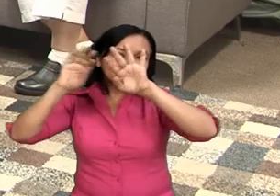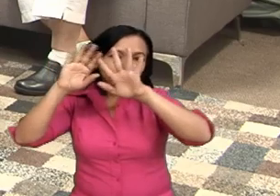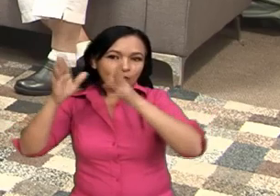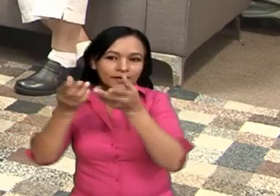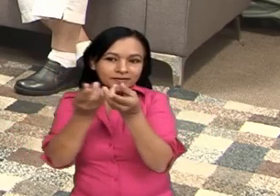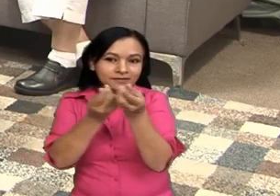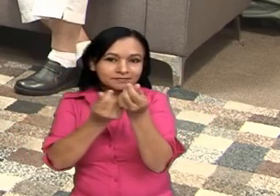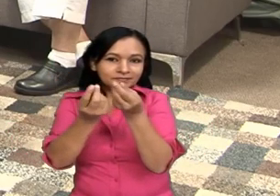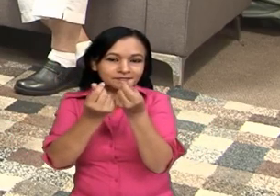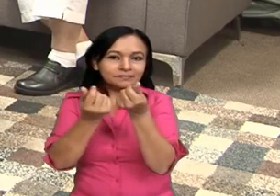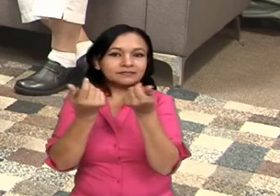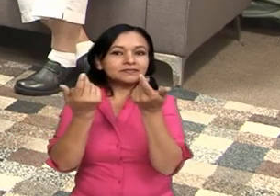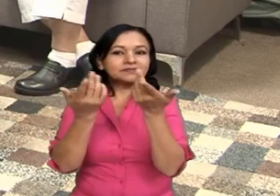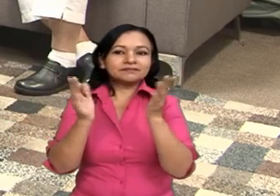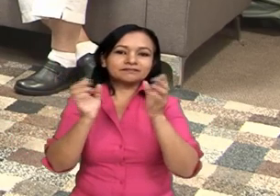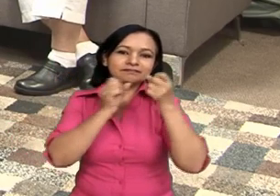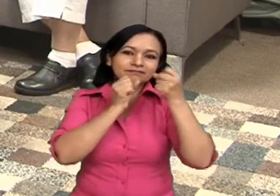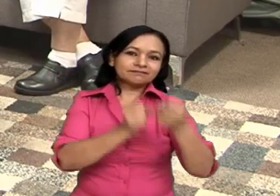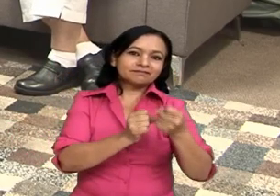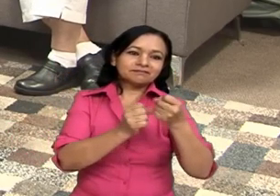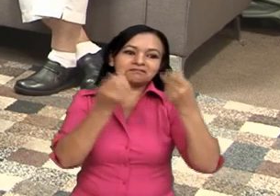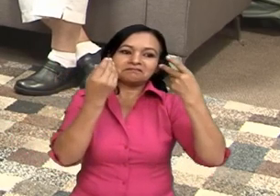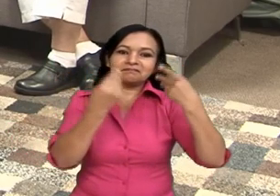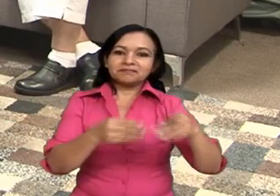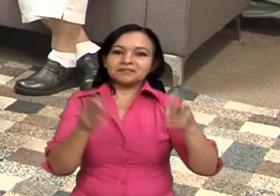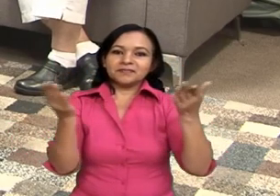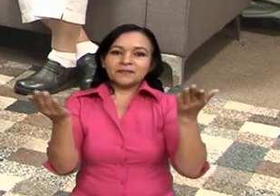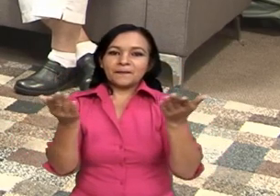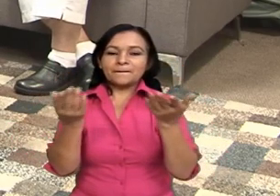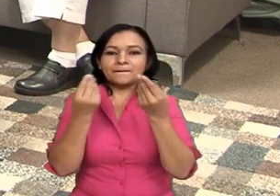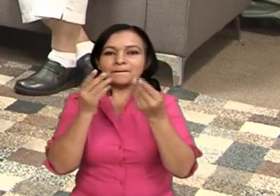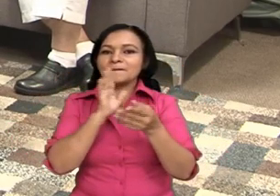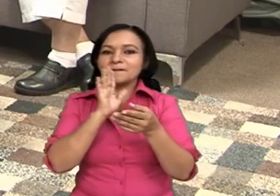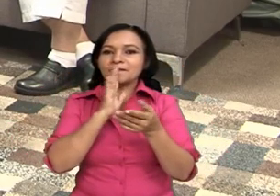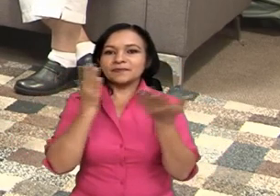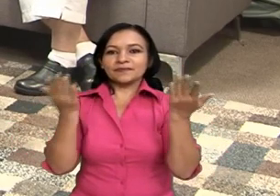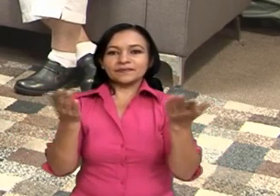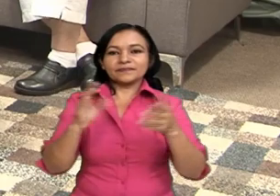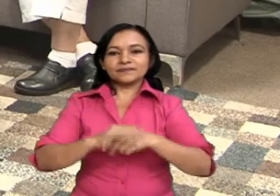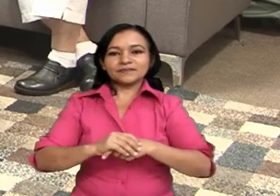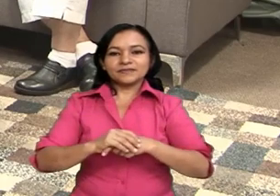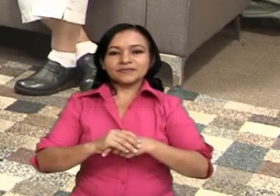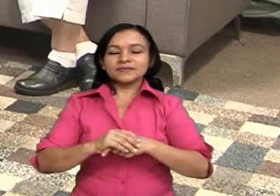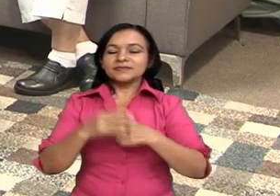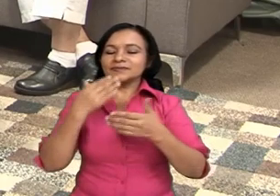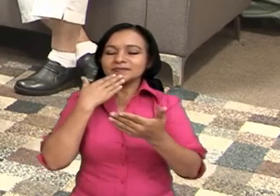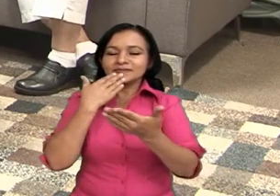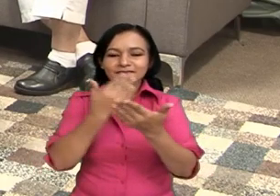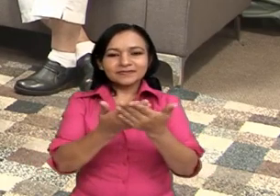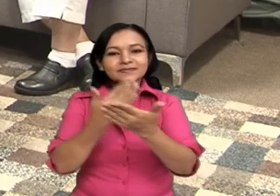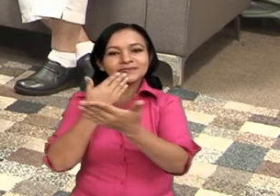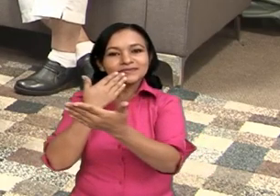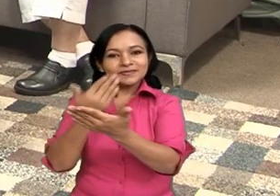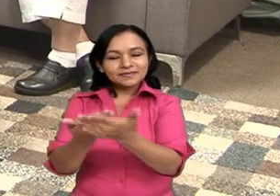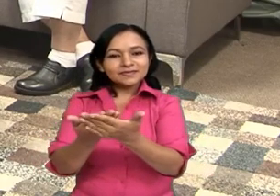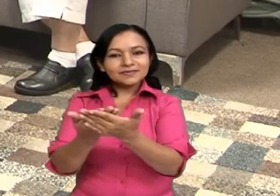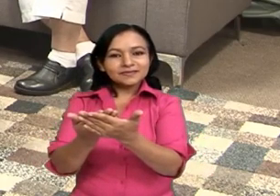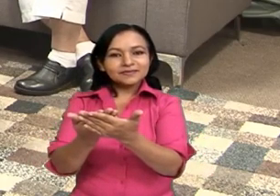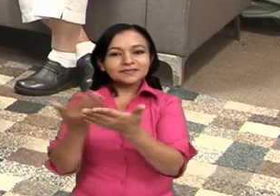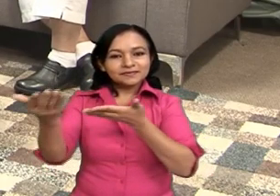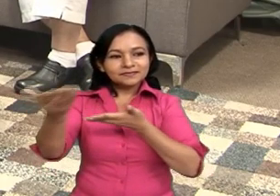creo que tarea perdida. En ese sentido no hay mucho que discutir. Bueno, pero también le agradezco a ambas y por venir